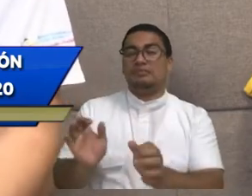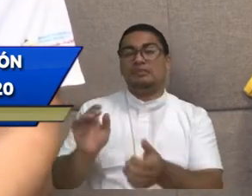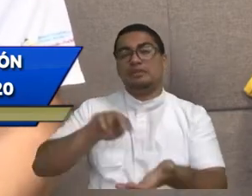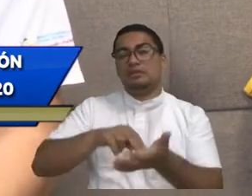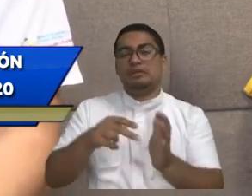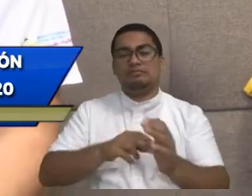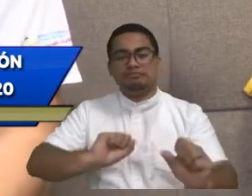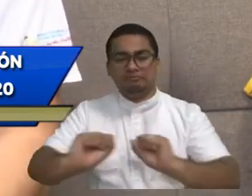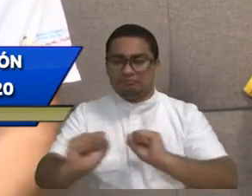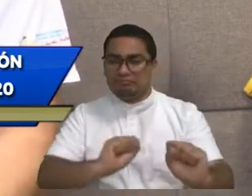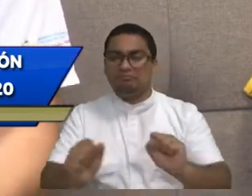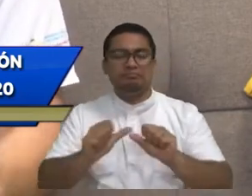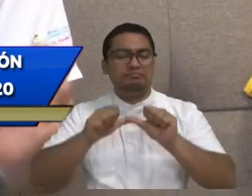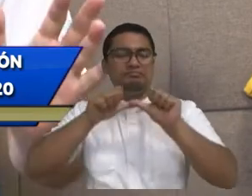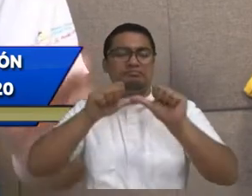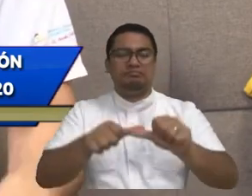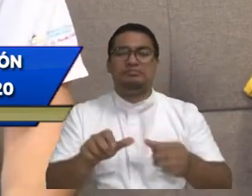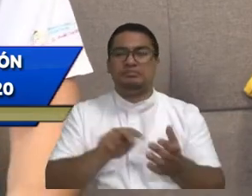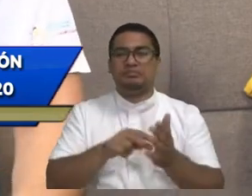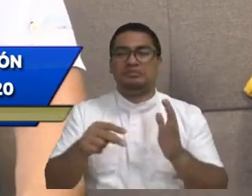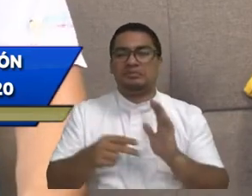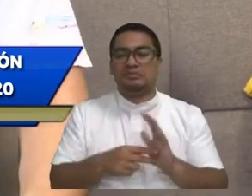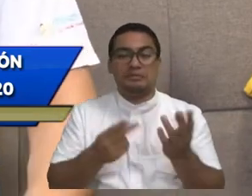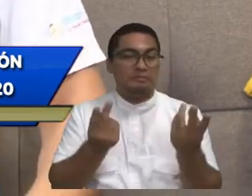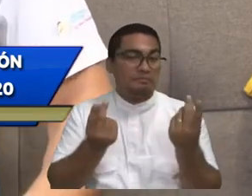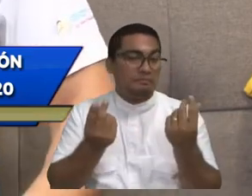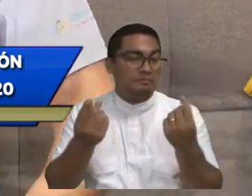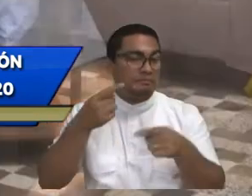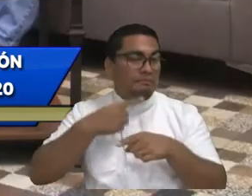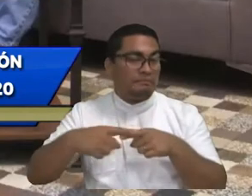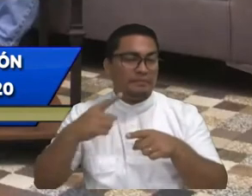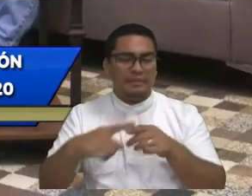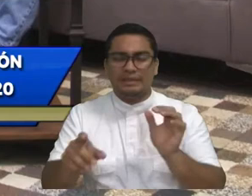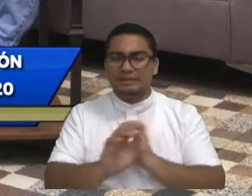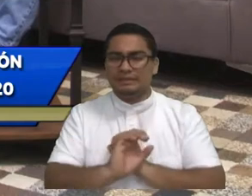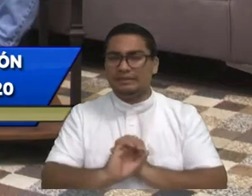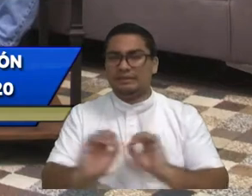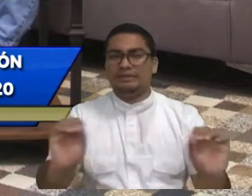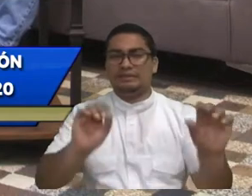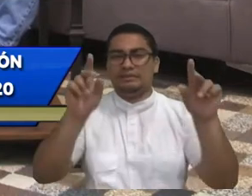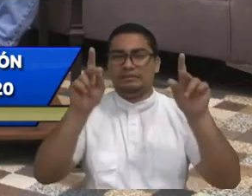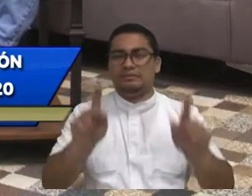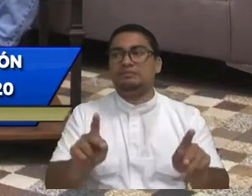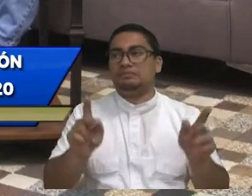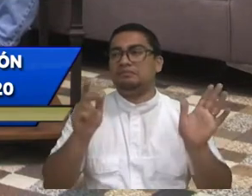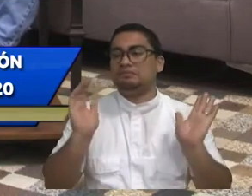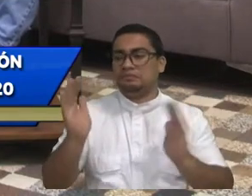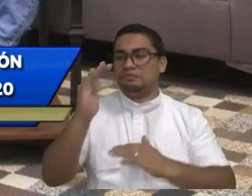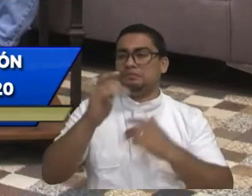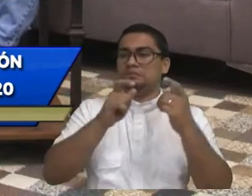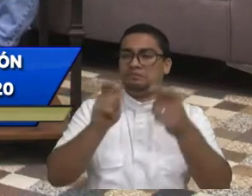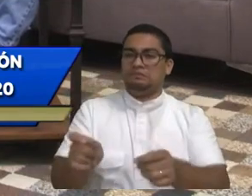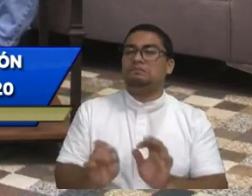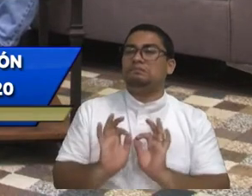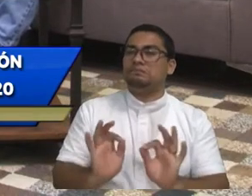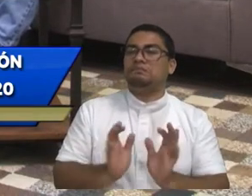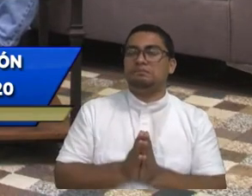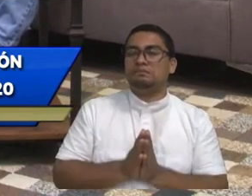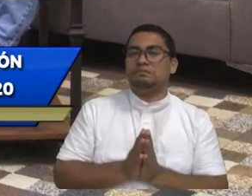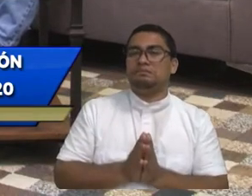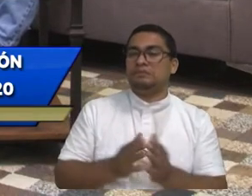permanente y eso no tiene ningún costo pues también bien para para la persona que se certifica con validez declaración